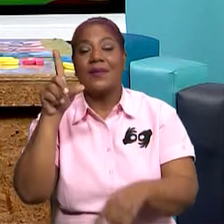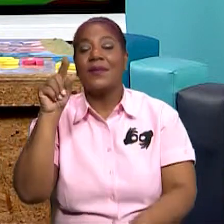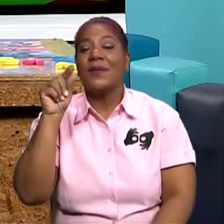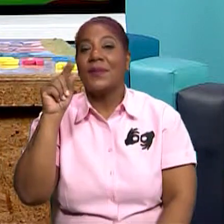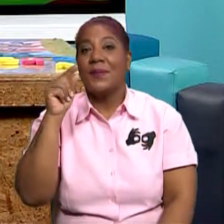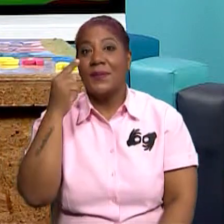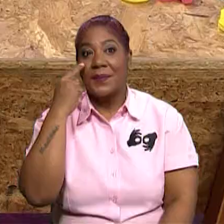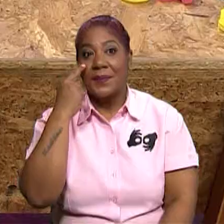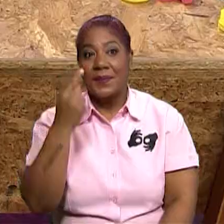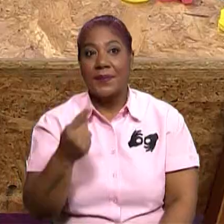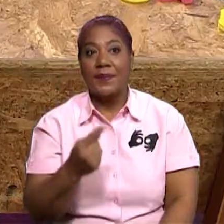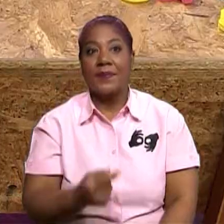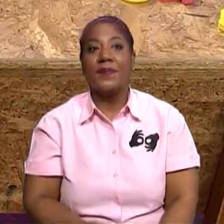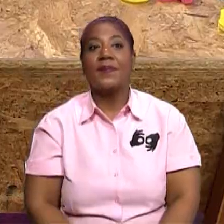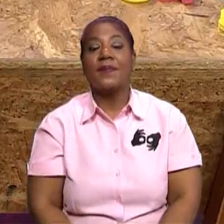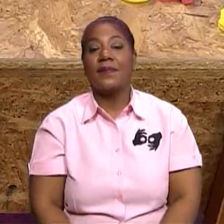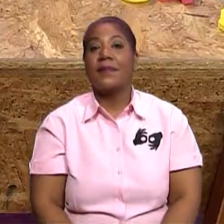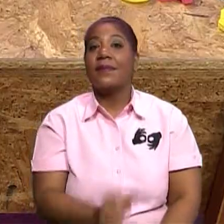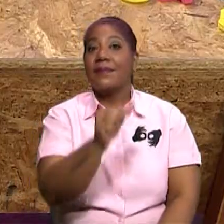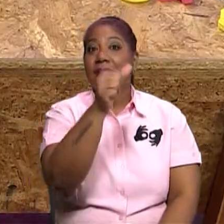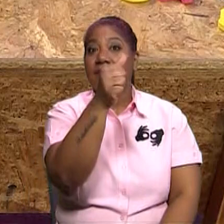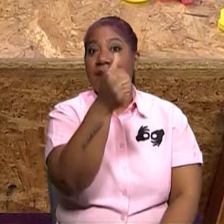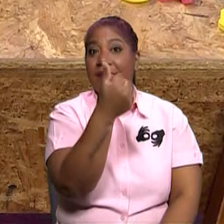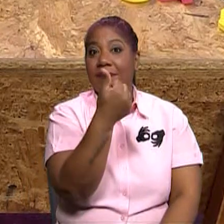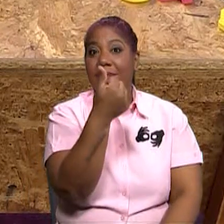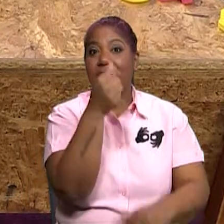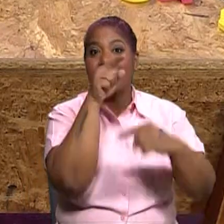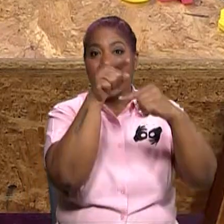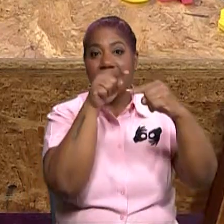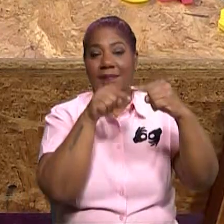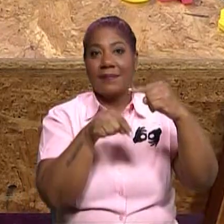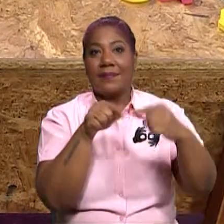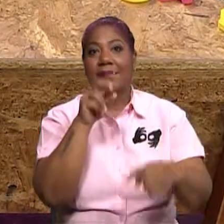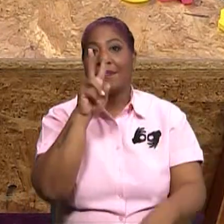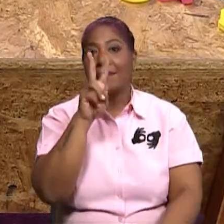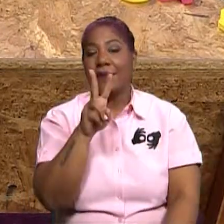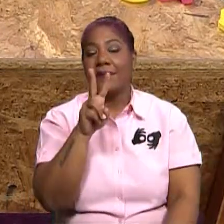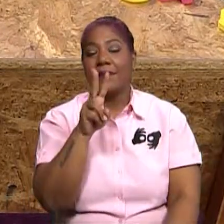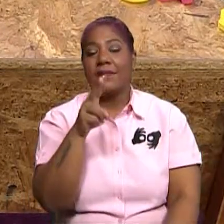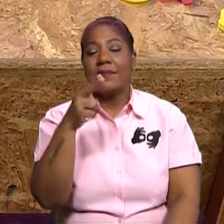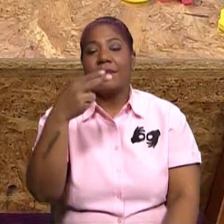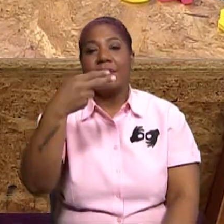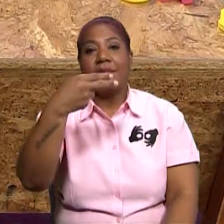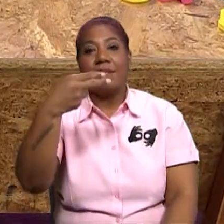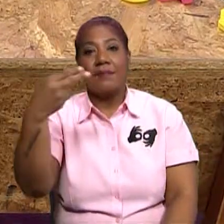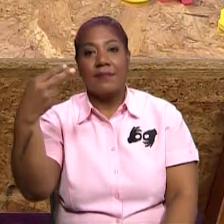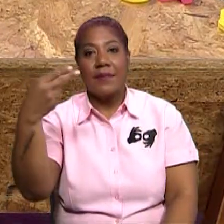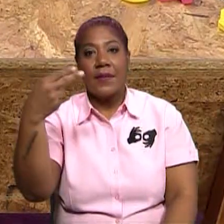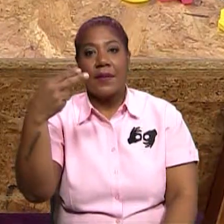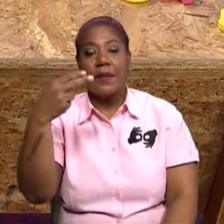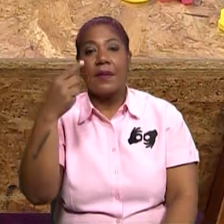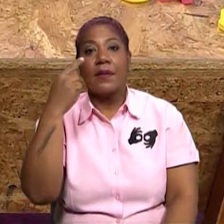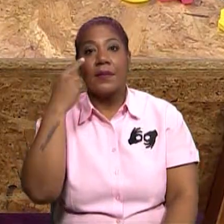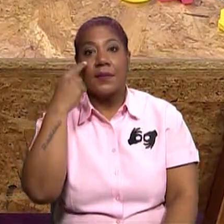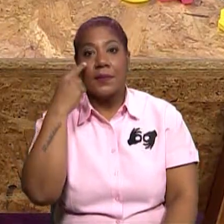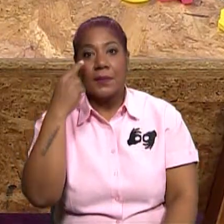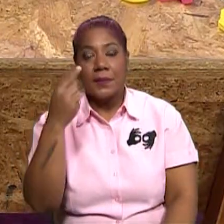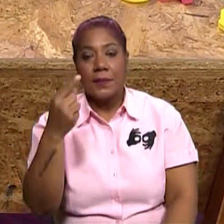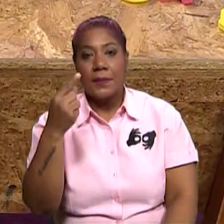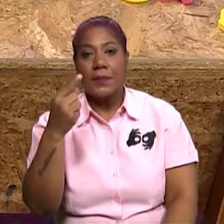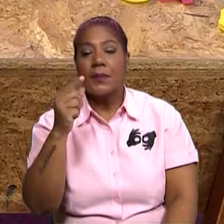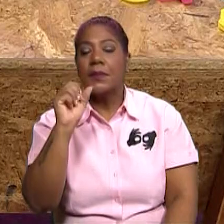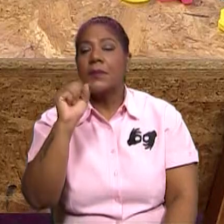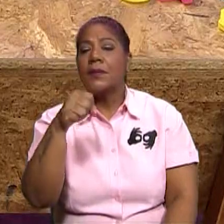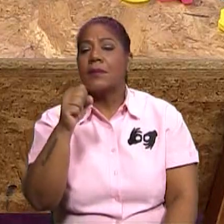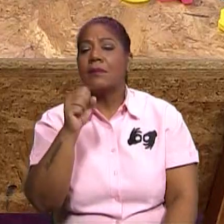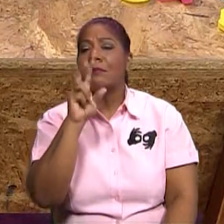operación 10 entre 2, que es la misma que tengo acá, madre de familia. Es solo una referencia para que el niño pueda ver la